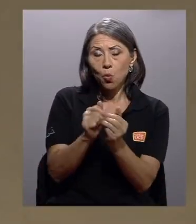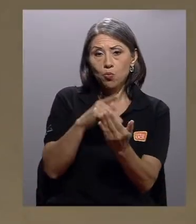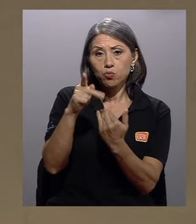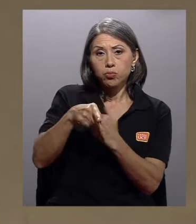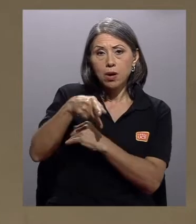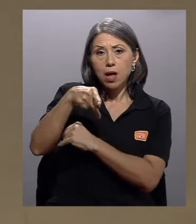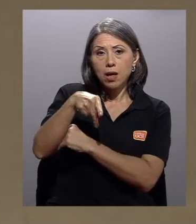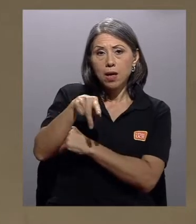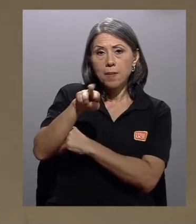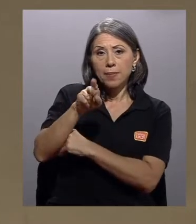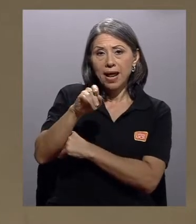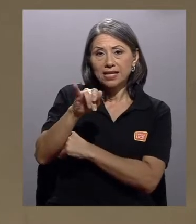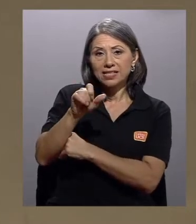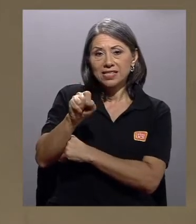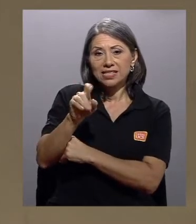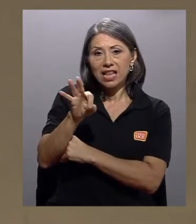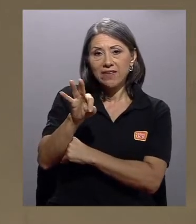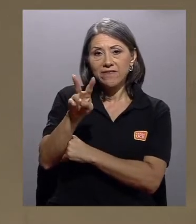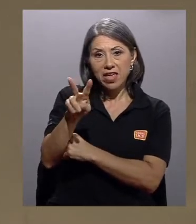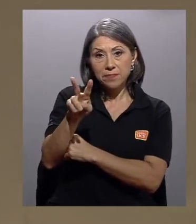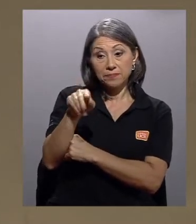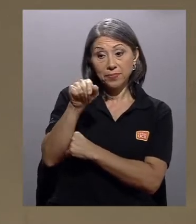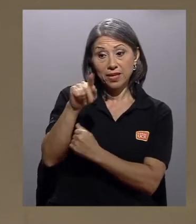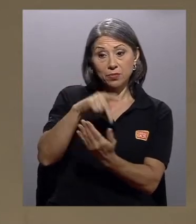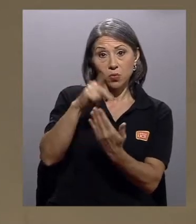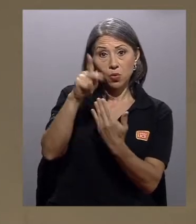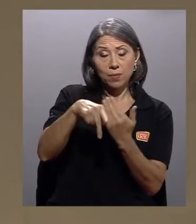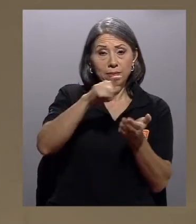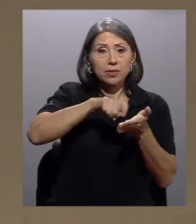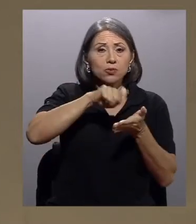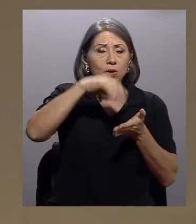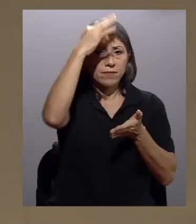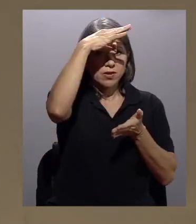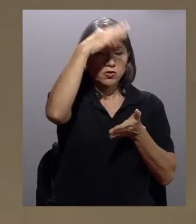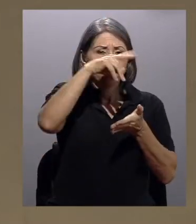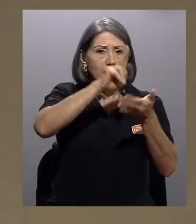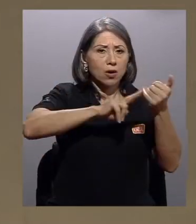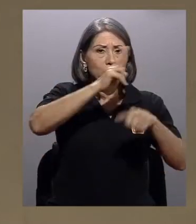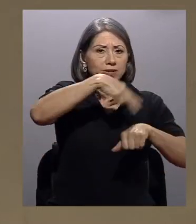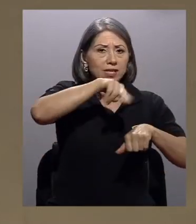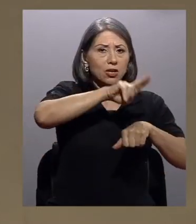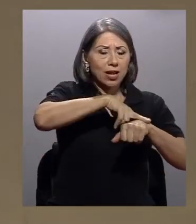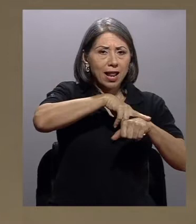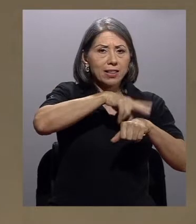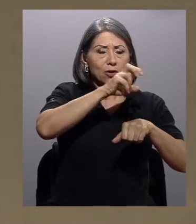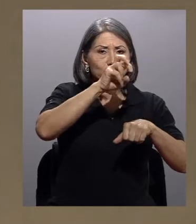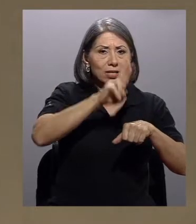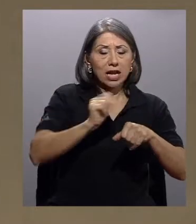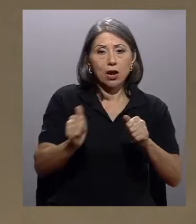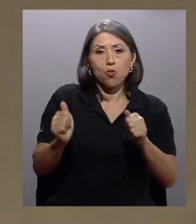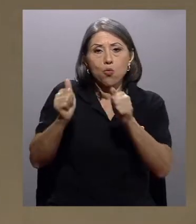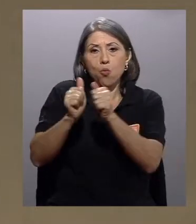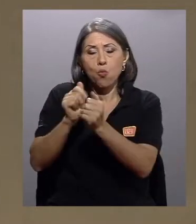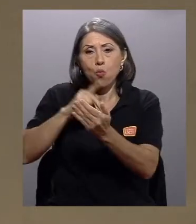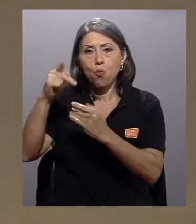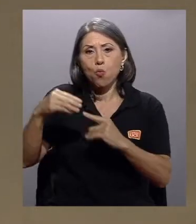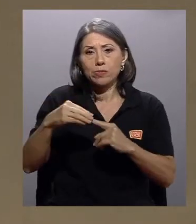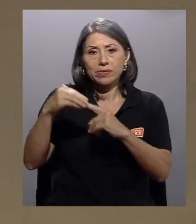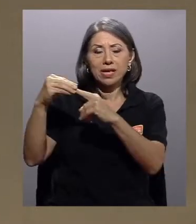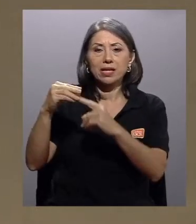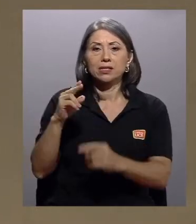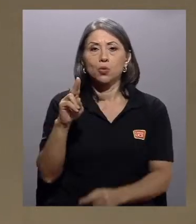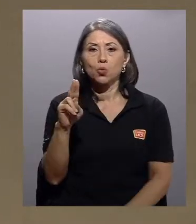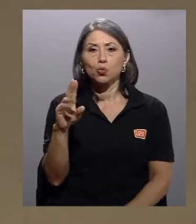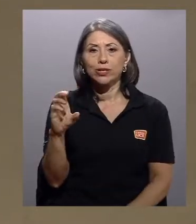Regresamos a Praxis TV, programa de la Escuela de Filosofía de la Universidad Nacional de Costa Rica, en coproducción